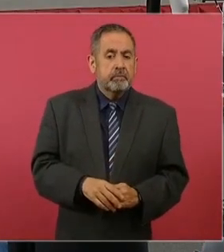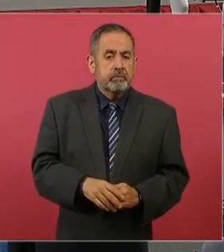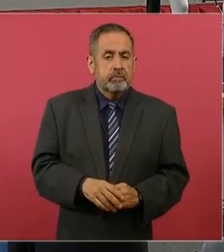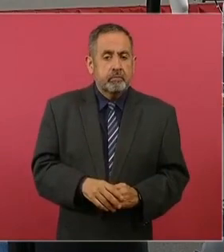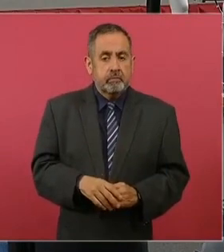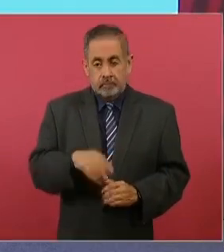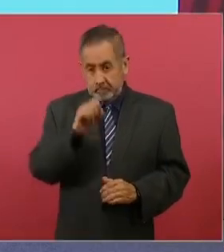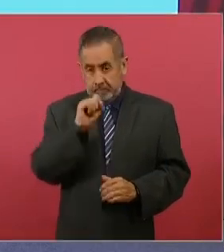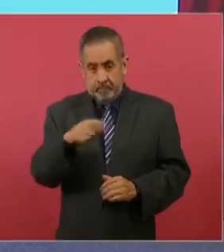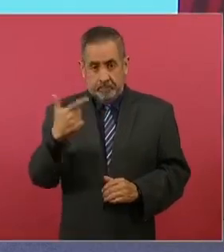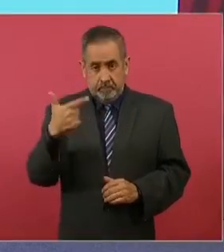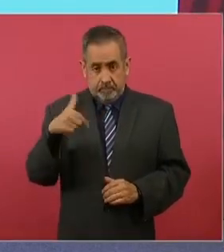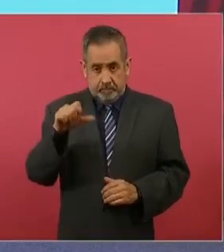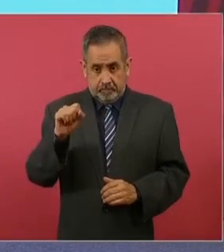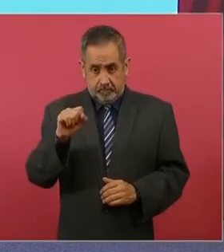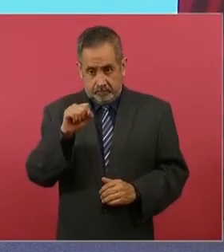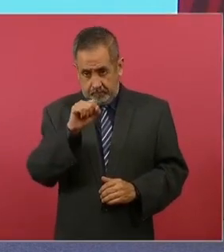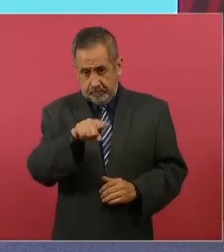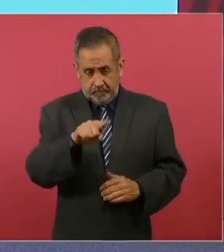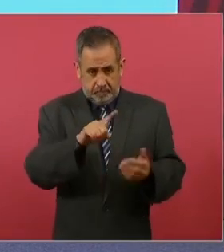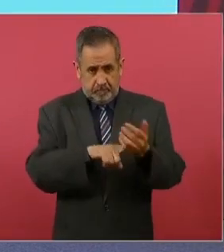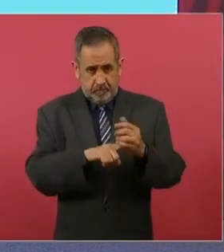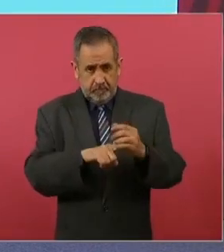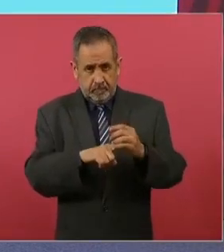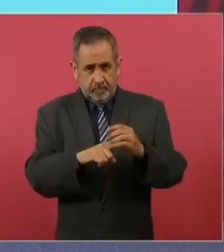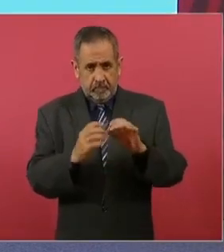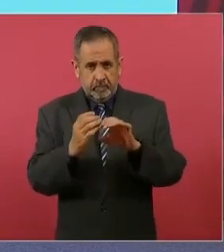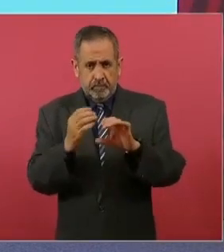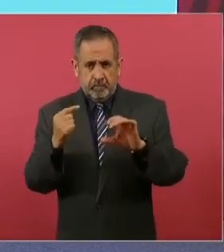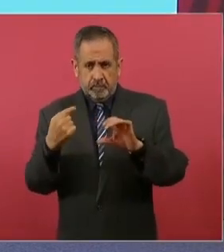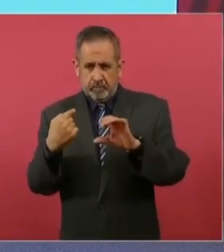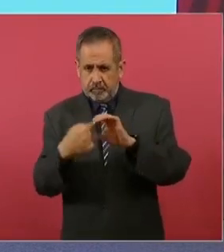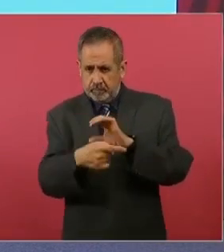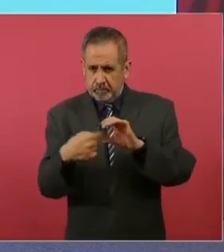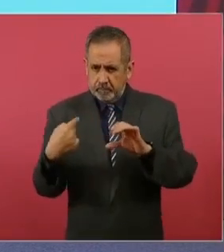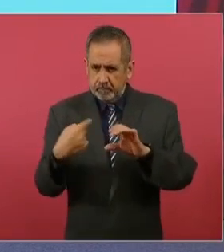con ese mismo gas en Altamira,